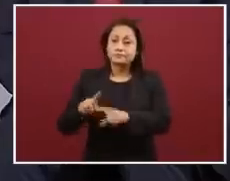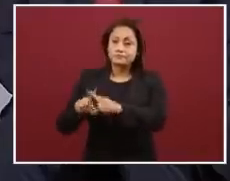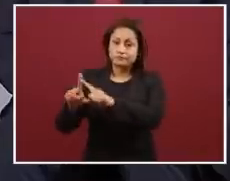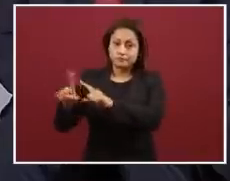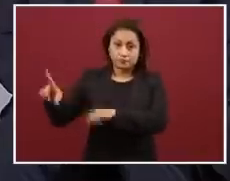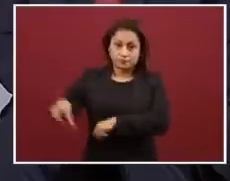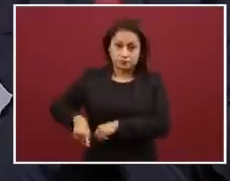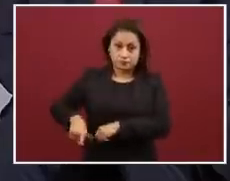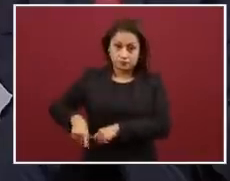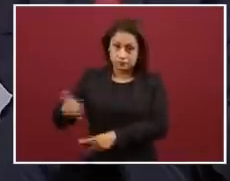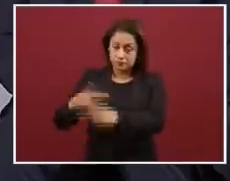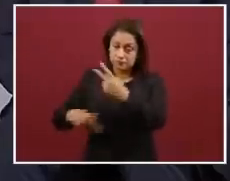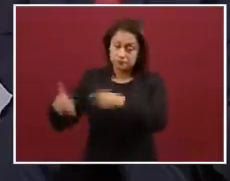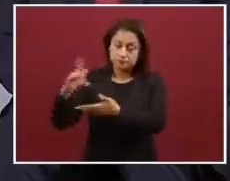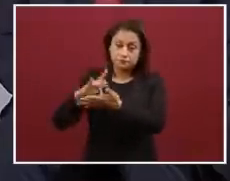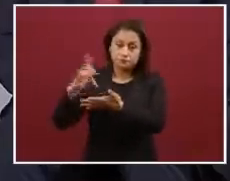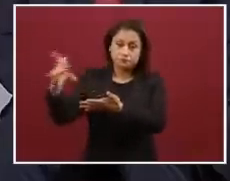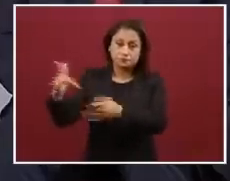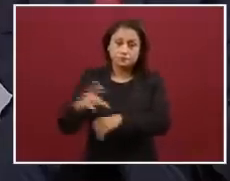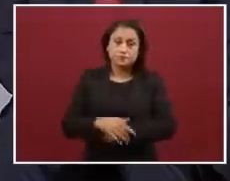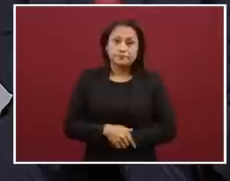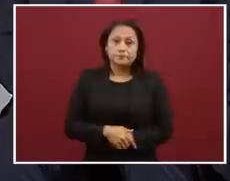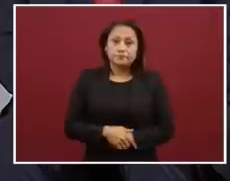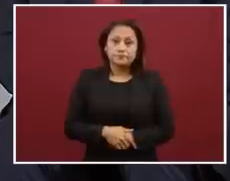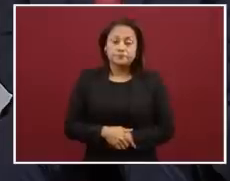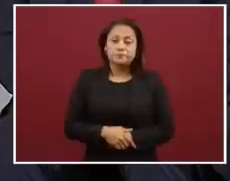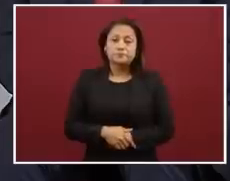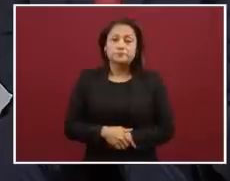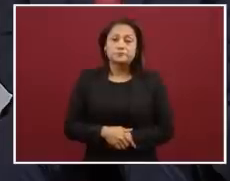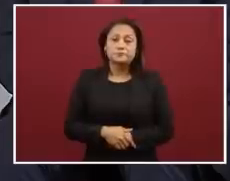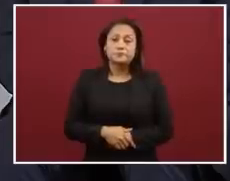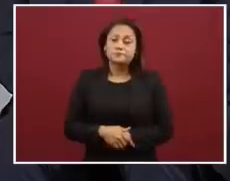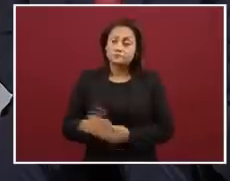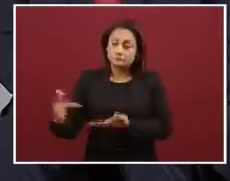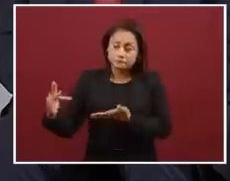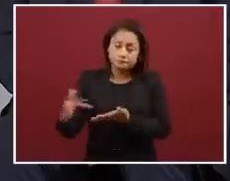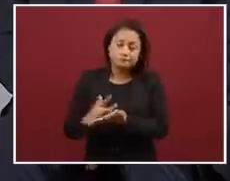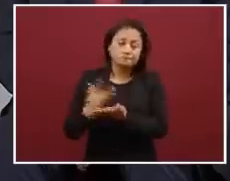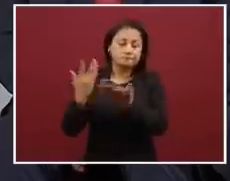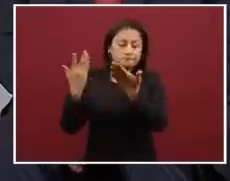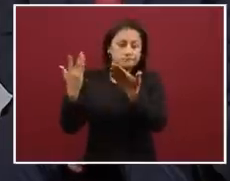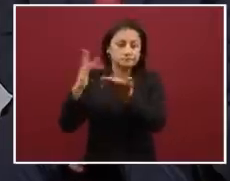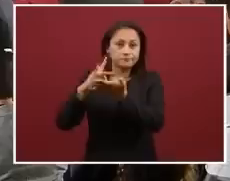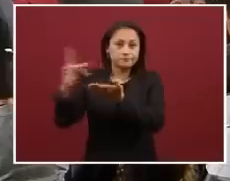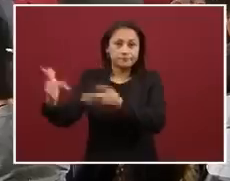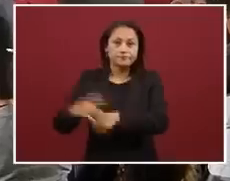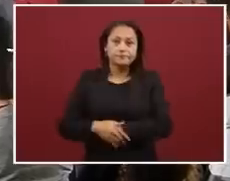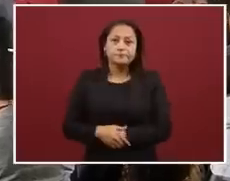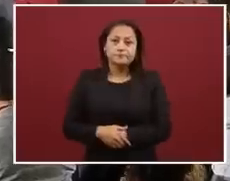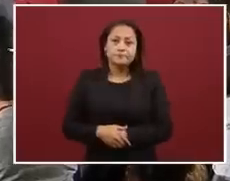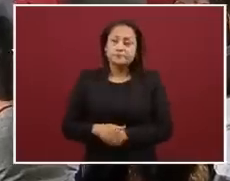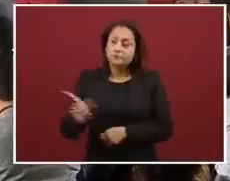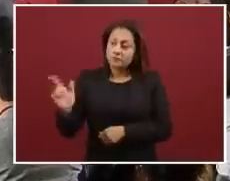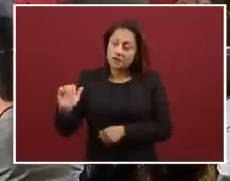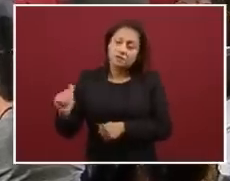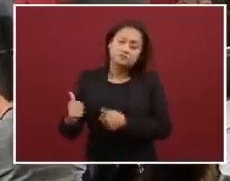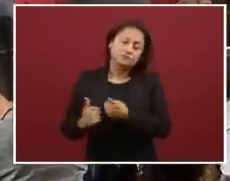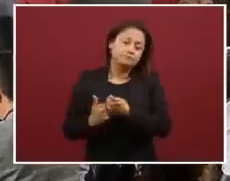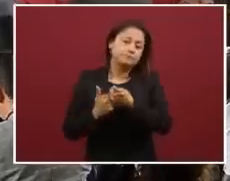gobernadores por su presencia, por su apoyo, por su respaldo.